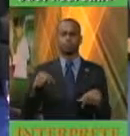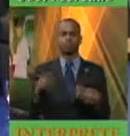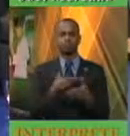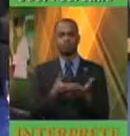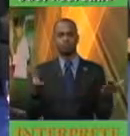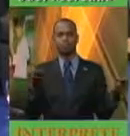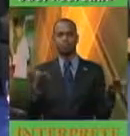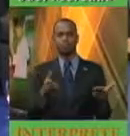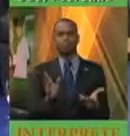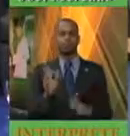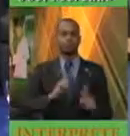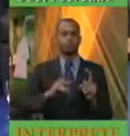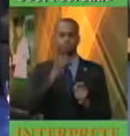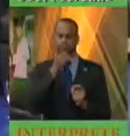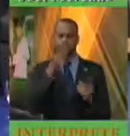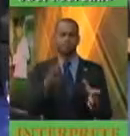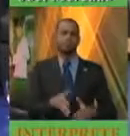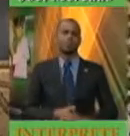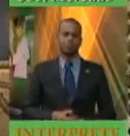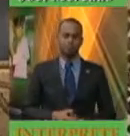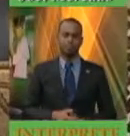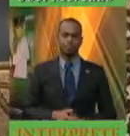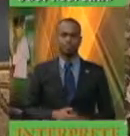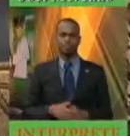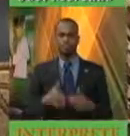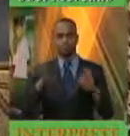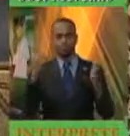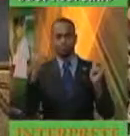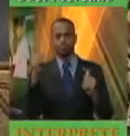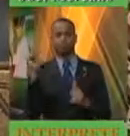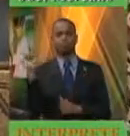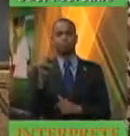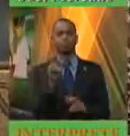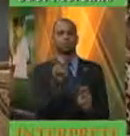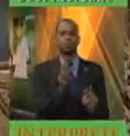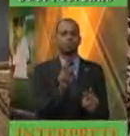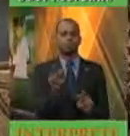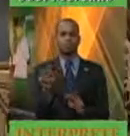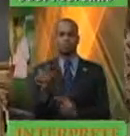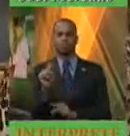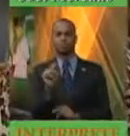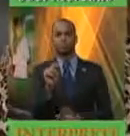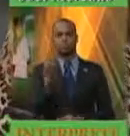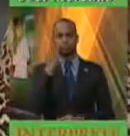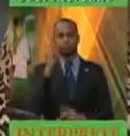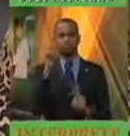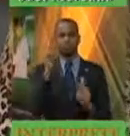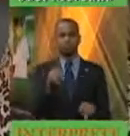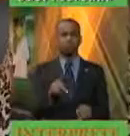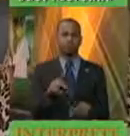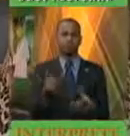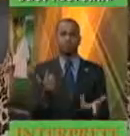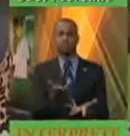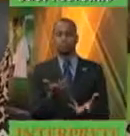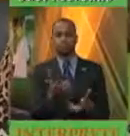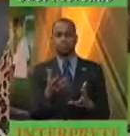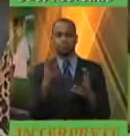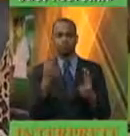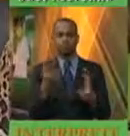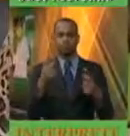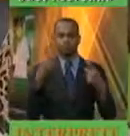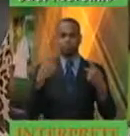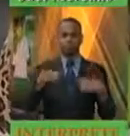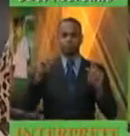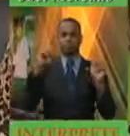del pueblo dominicano. Así es, y esperamos que los televidentes, si hay una persona que aspiró, que